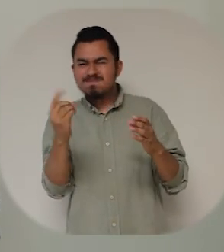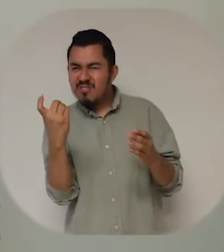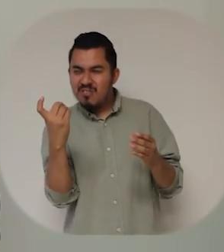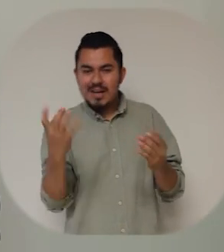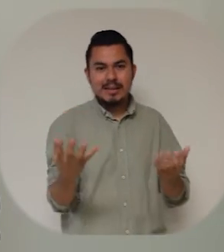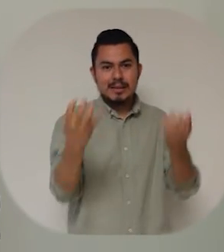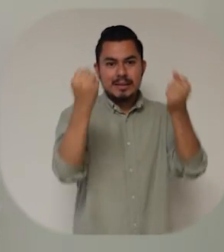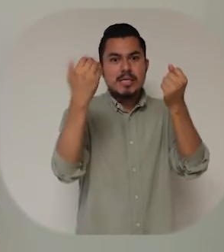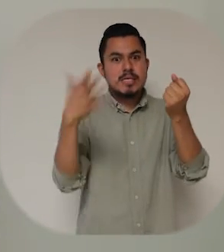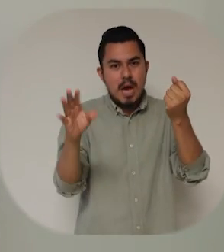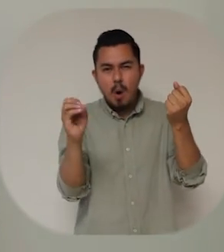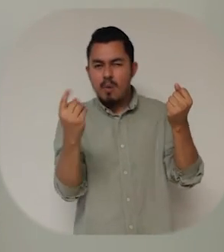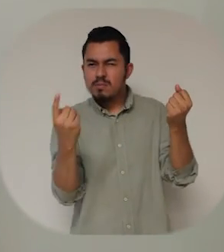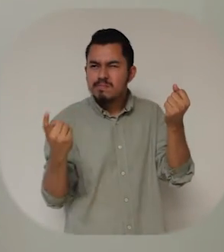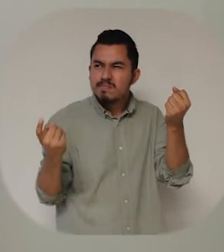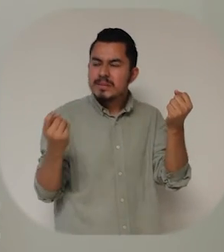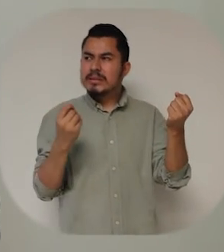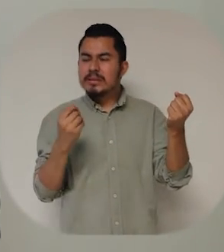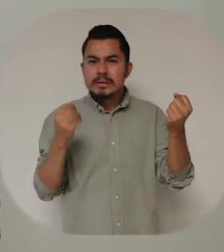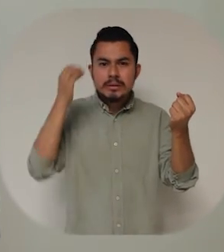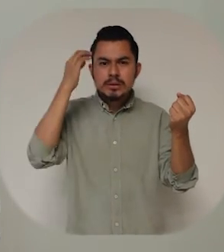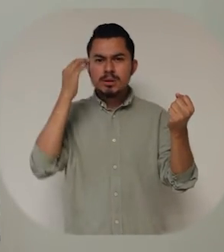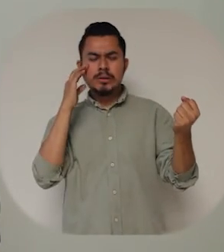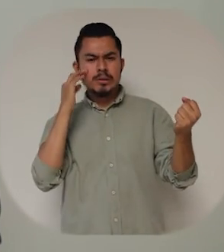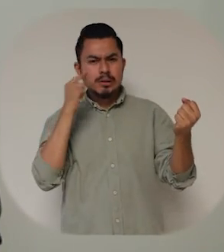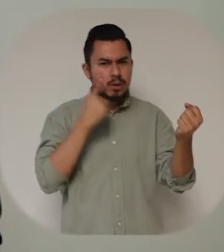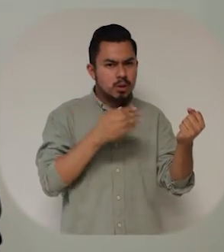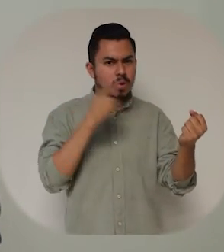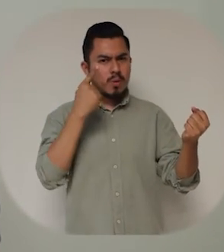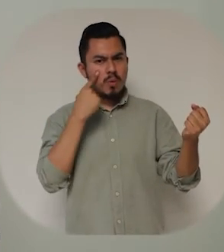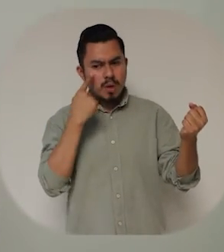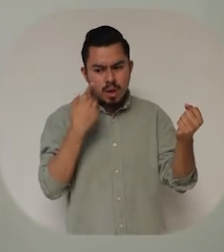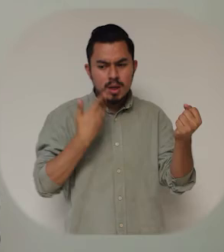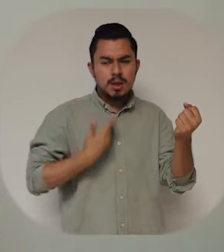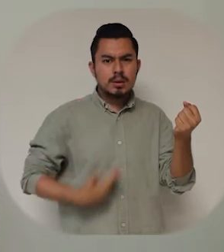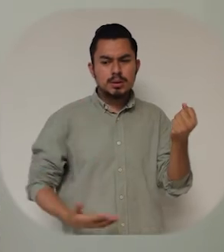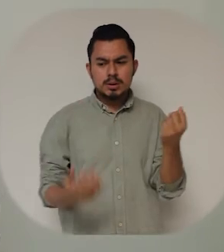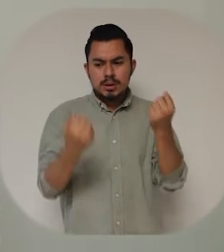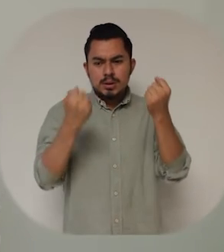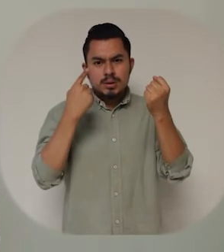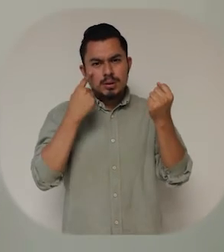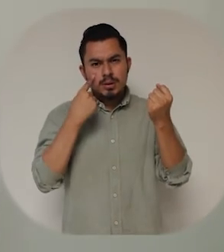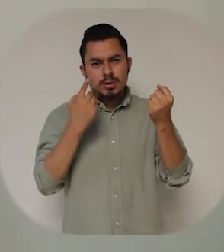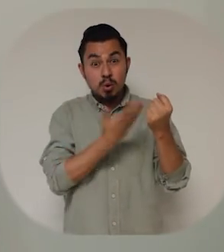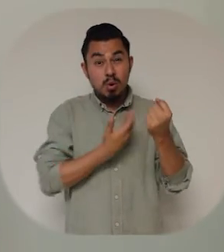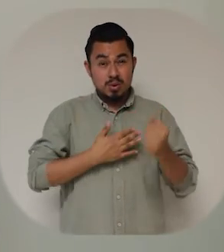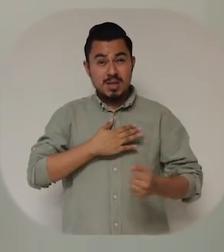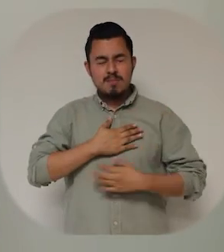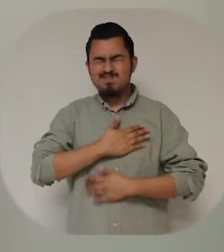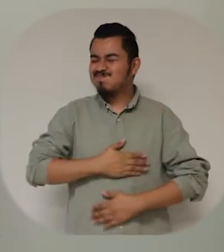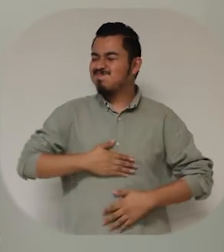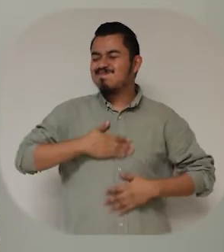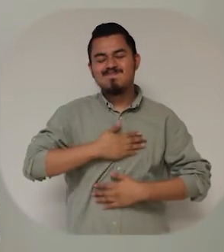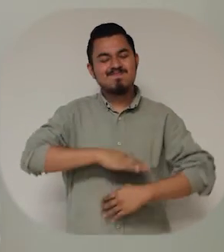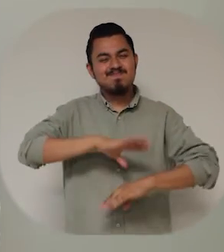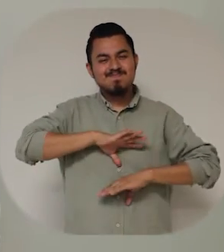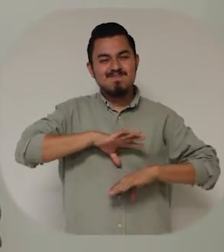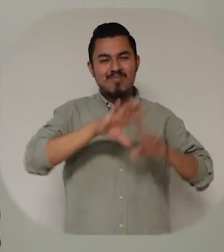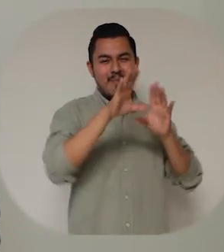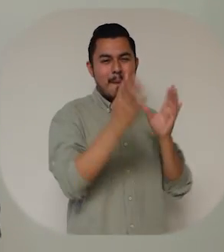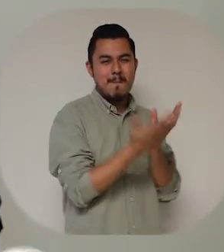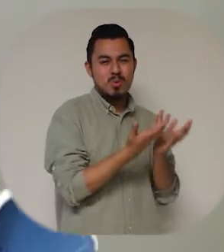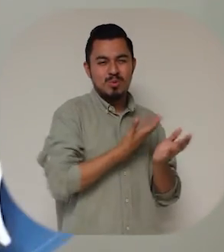no. Entonces, esta salvación que hemos recibido la debemos de disfrutar de forma preciosa en esta tierra. ¿Y cómo lo